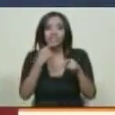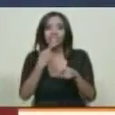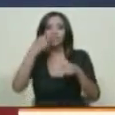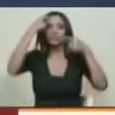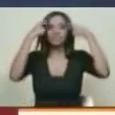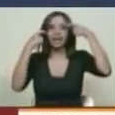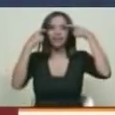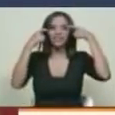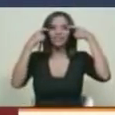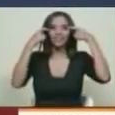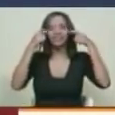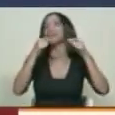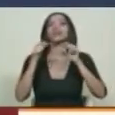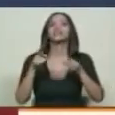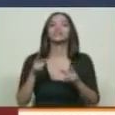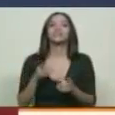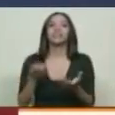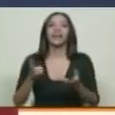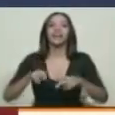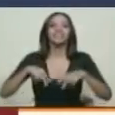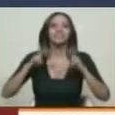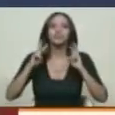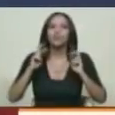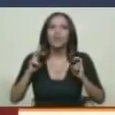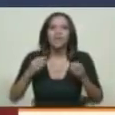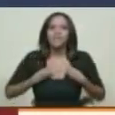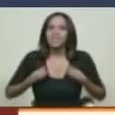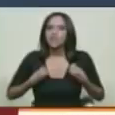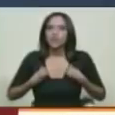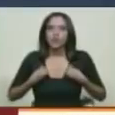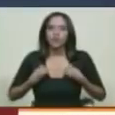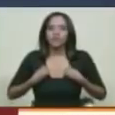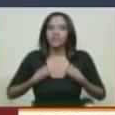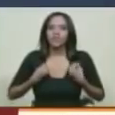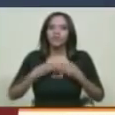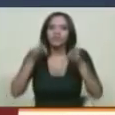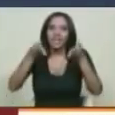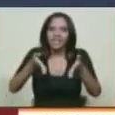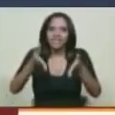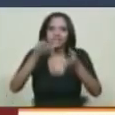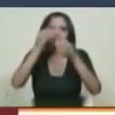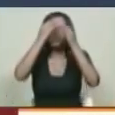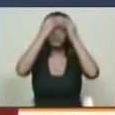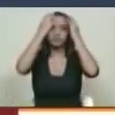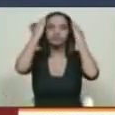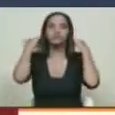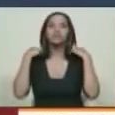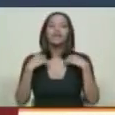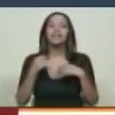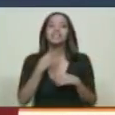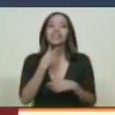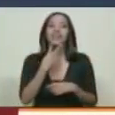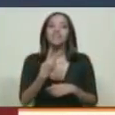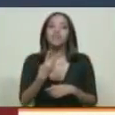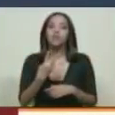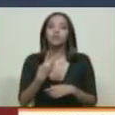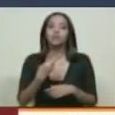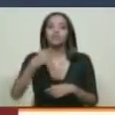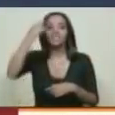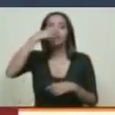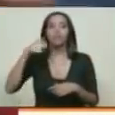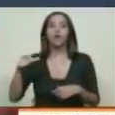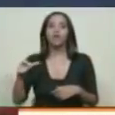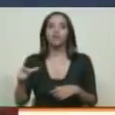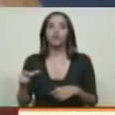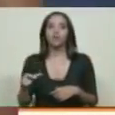está vigente. Total. Eso está vigente. Eso está ahí. Esa es la voz del pueblo. O sea, eso no lo digo yo.